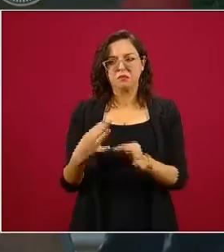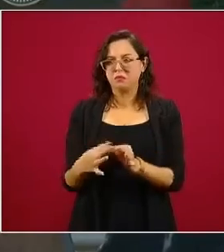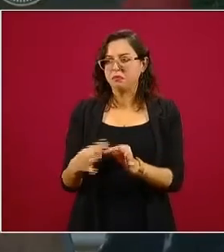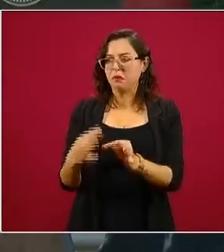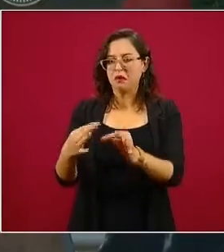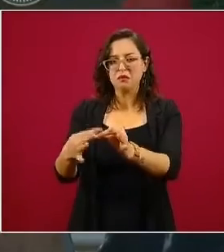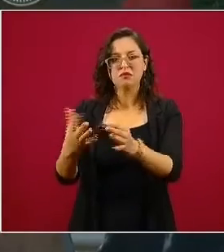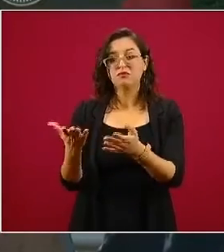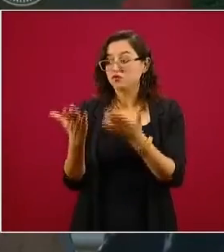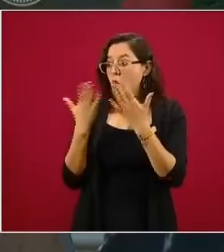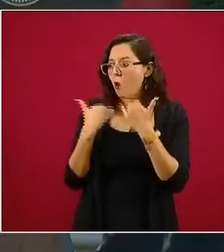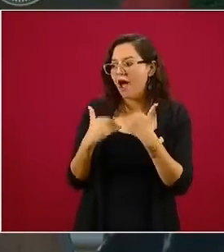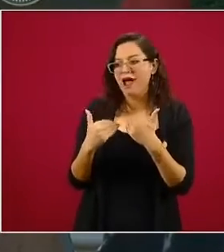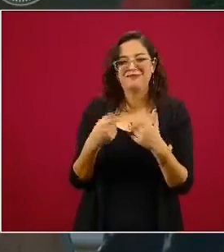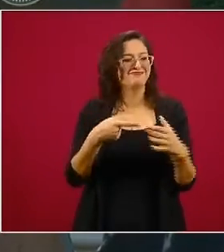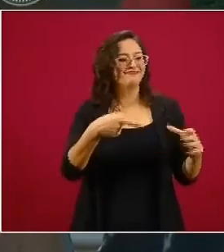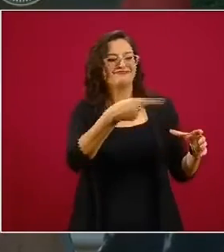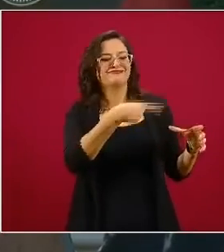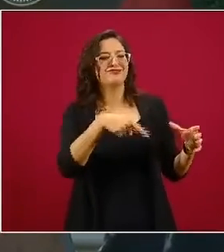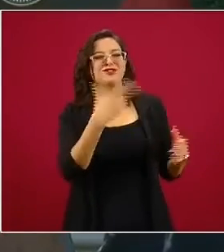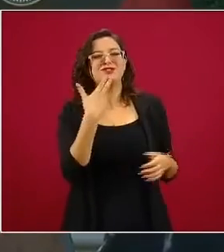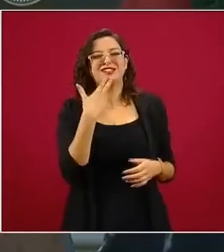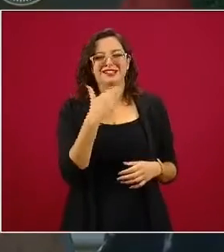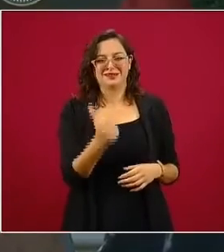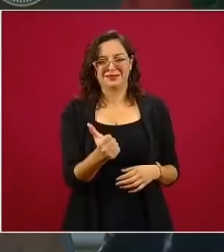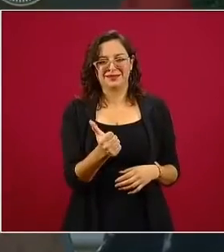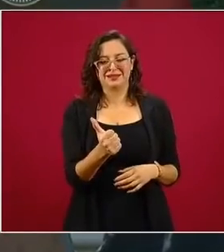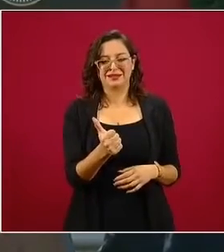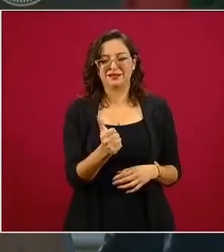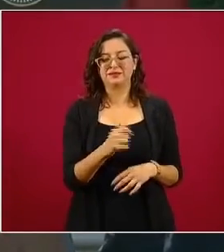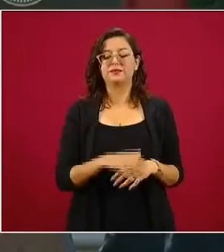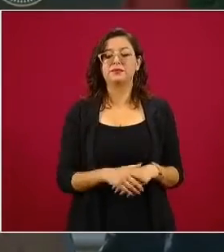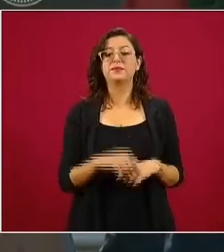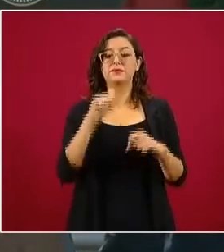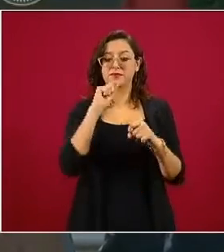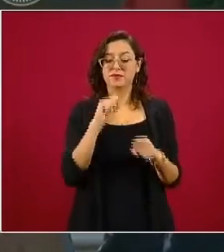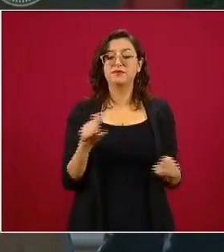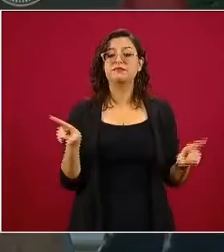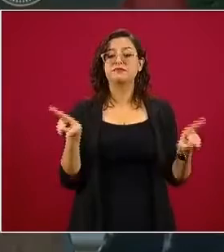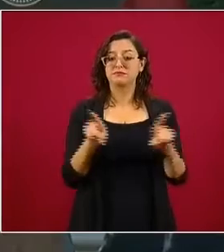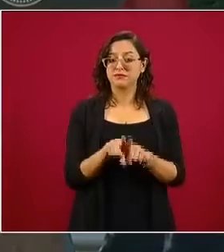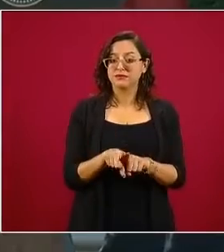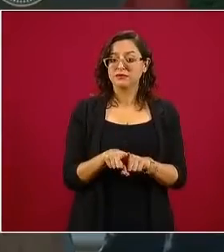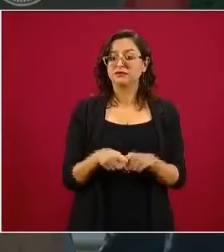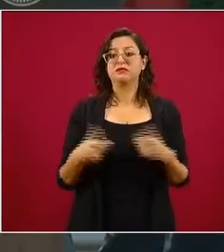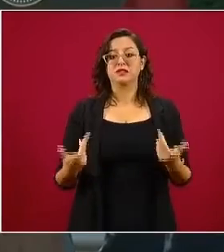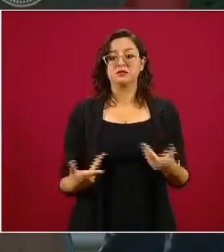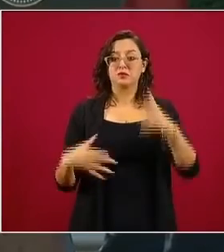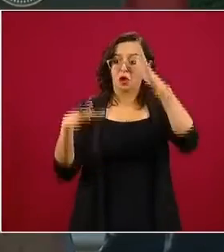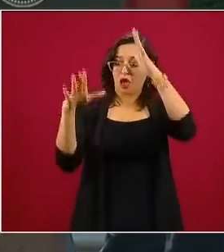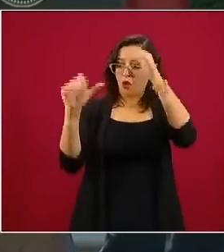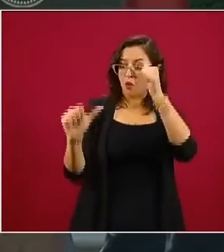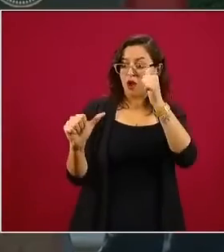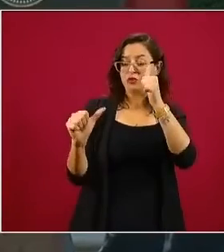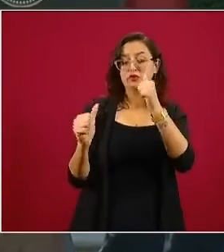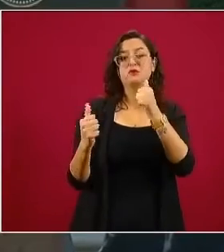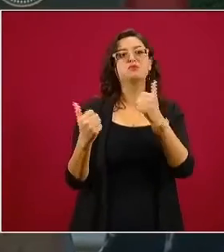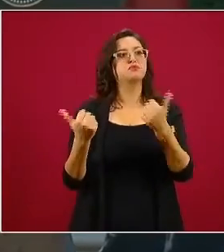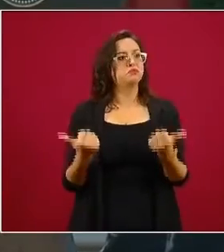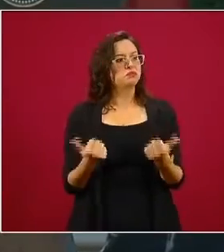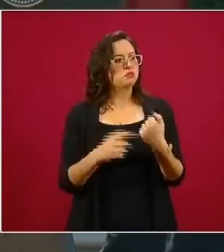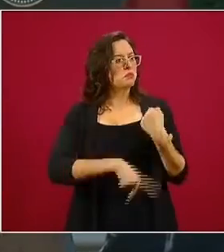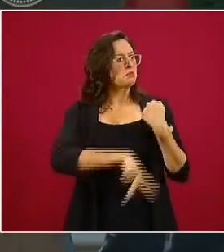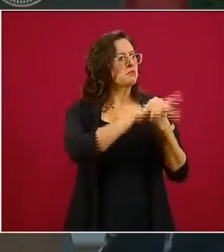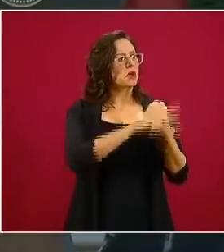Además, con acuerdos como este y con respeto a nuestras soberanías, en